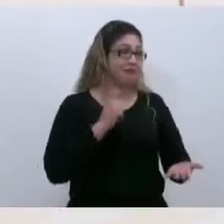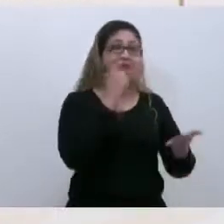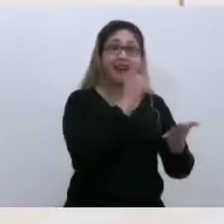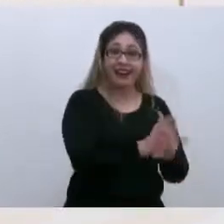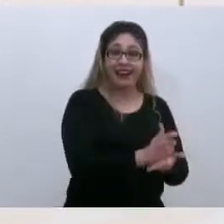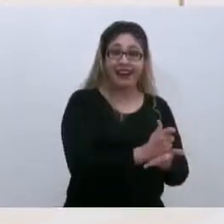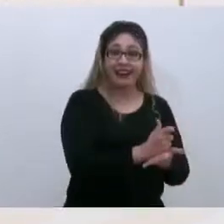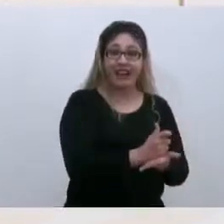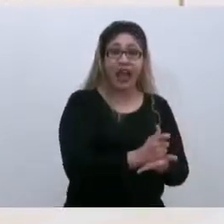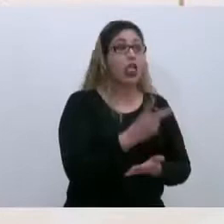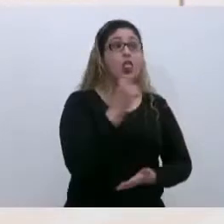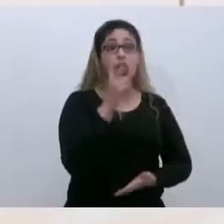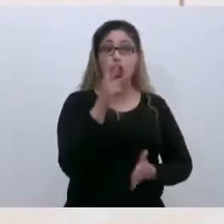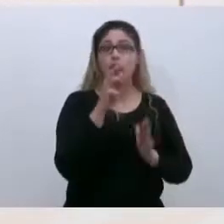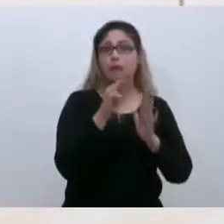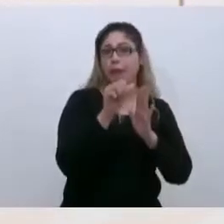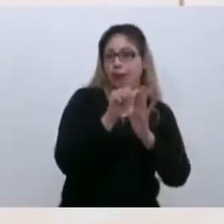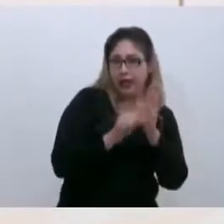aquí en Durango